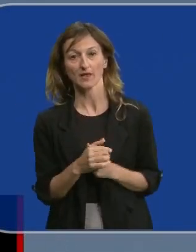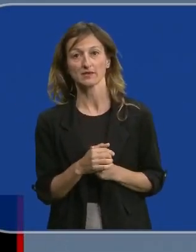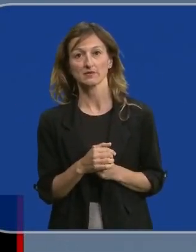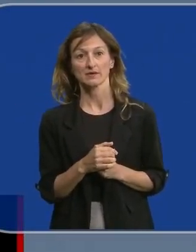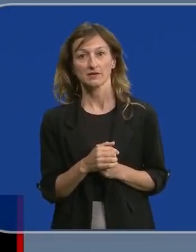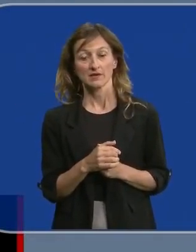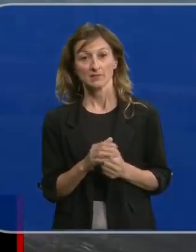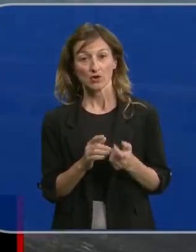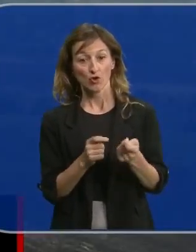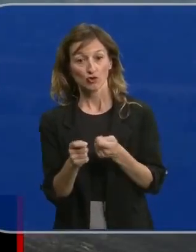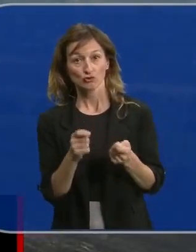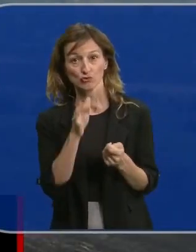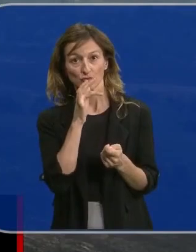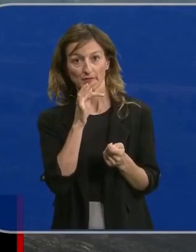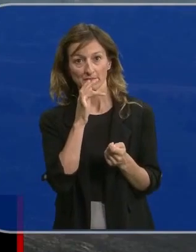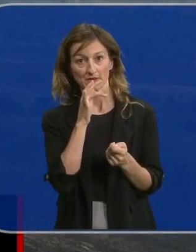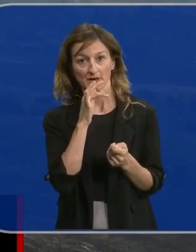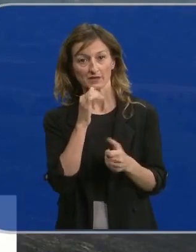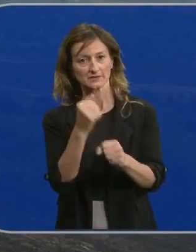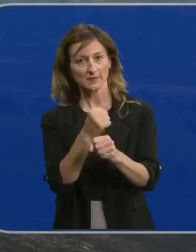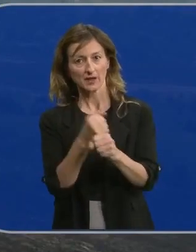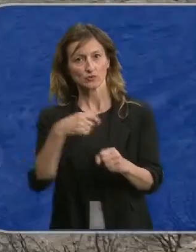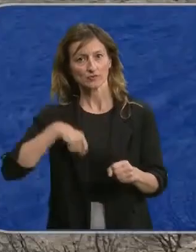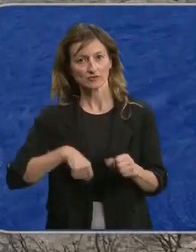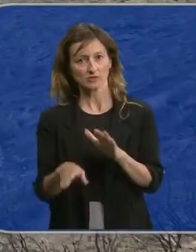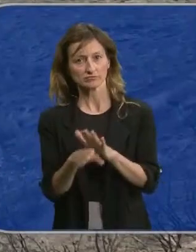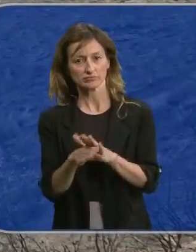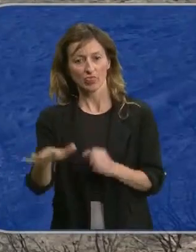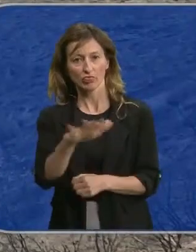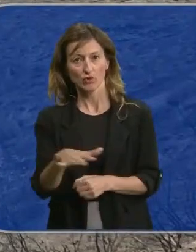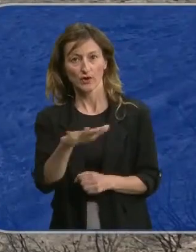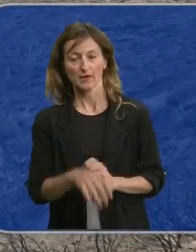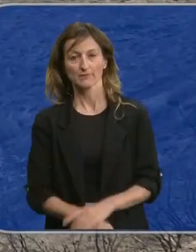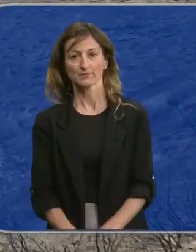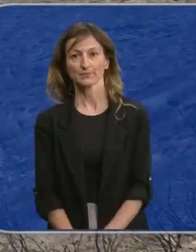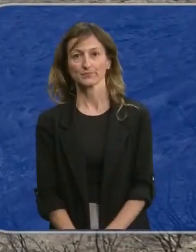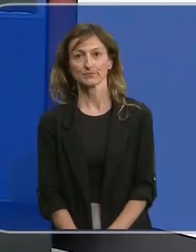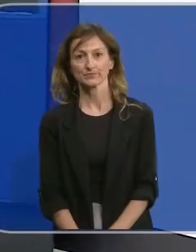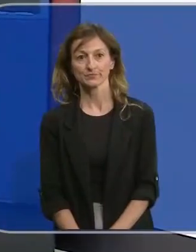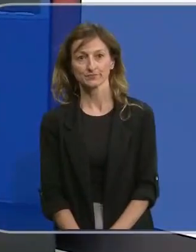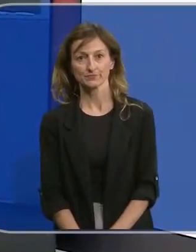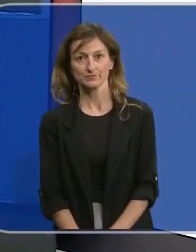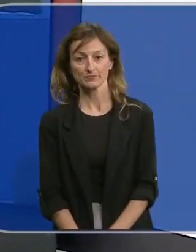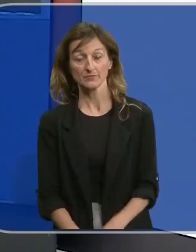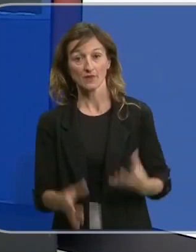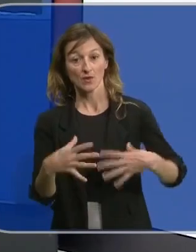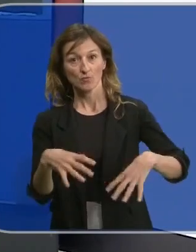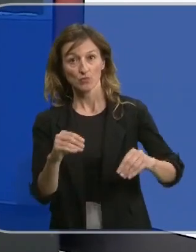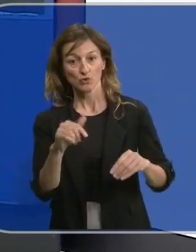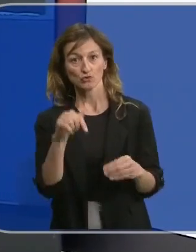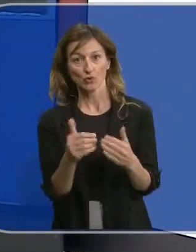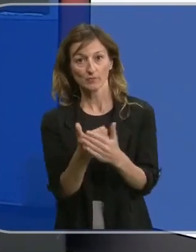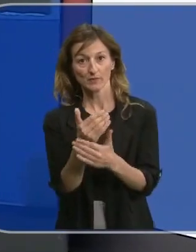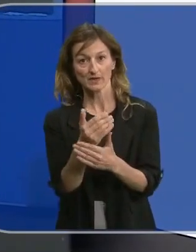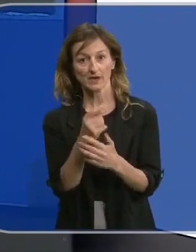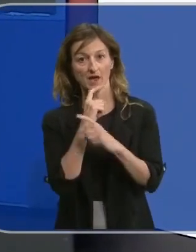aún así no se puede dar por controlado y hay decenas de medios trabajando todavía en la zona Burgos ha acogido